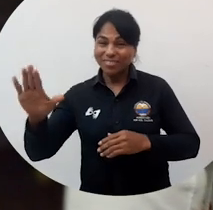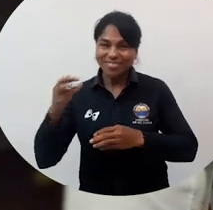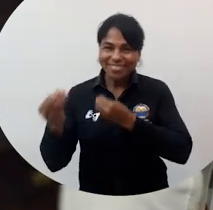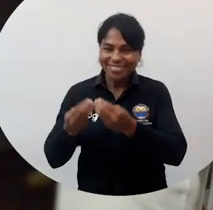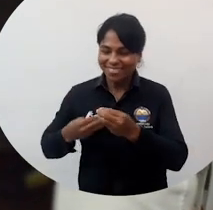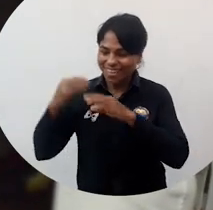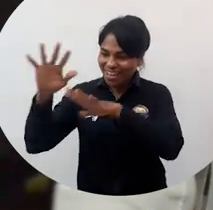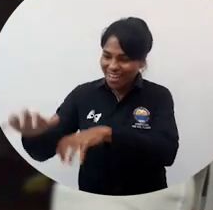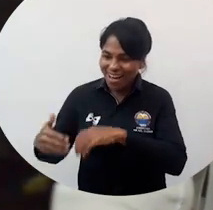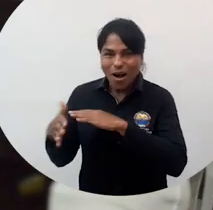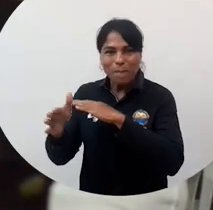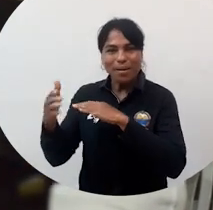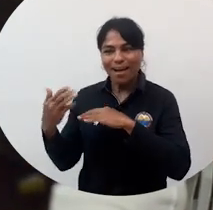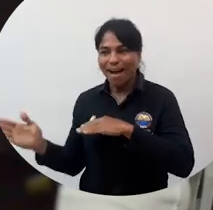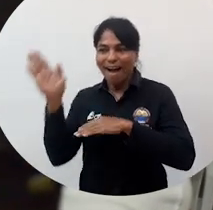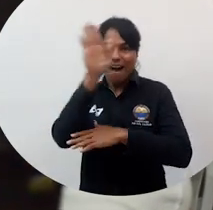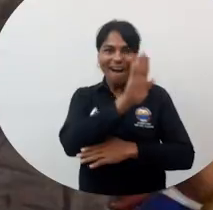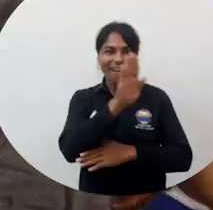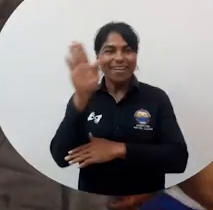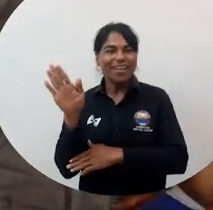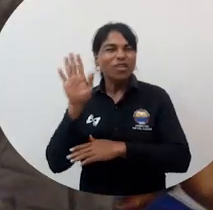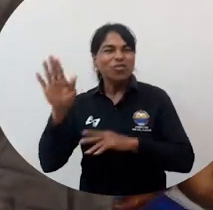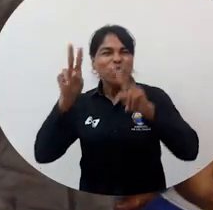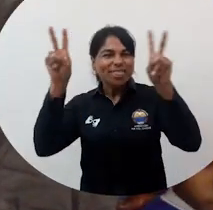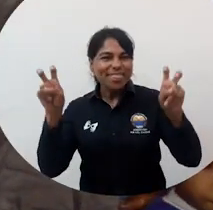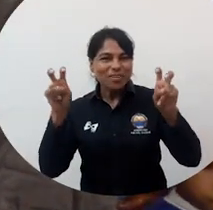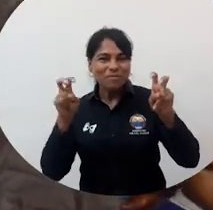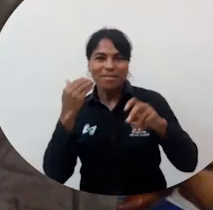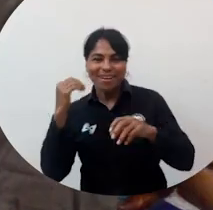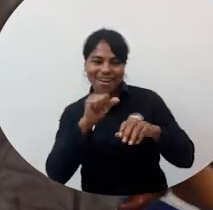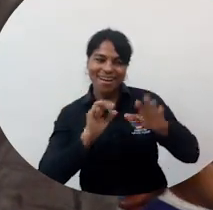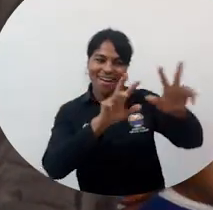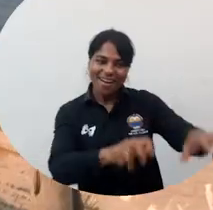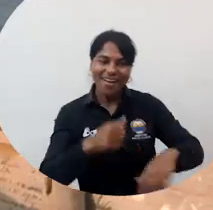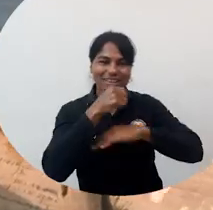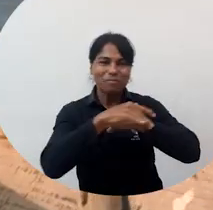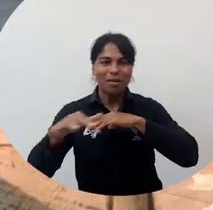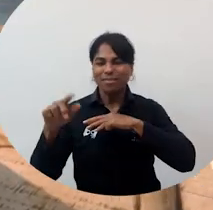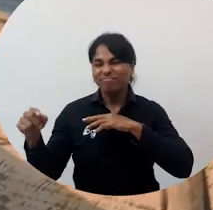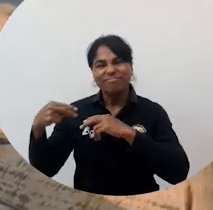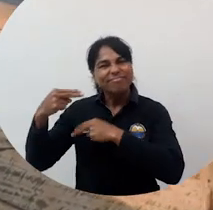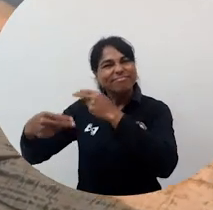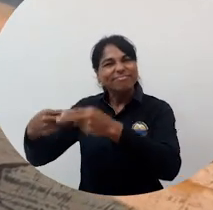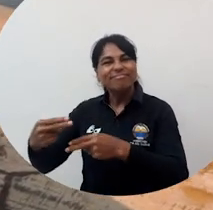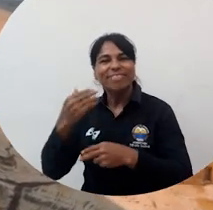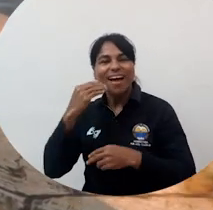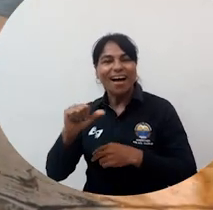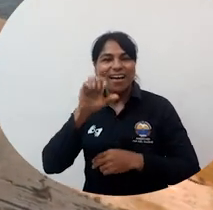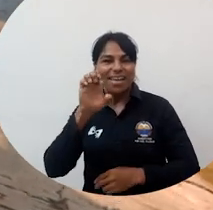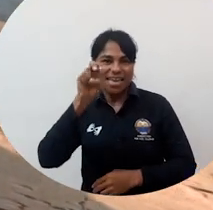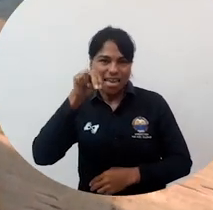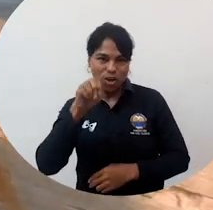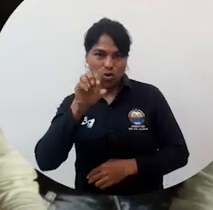El rol de la mujer en la pesca artesanal fue llevado a la pantalla grande gracias al documental Jaladora del Mar, que cuenta la historia de Enoy